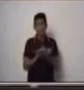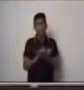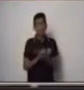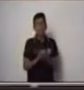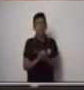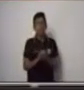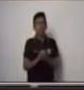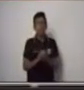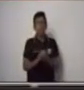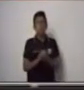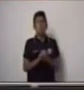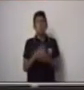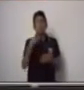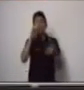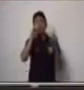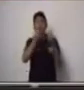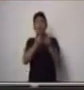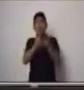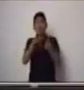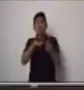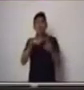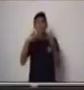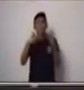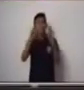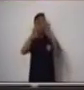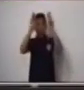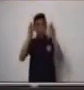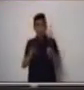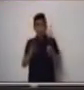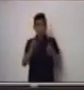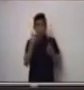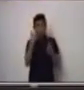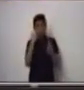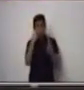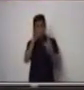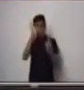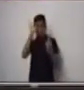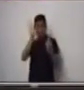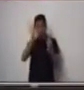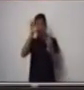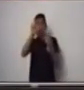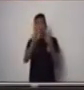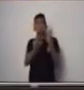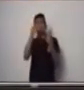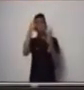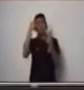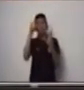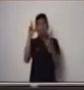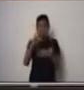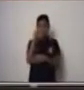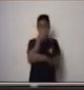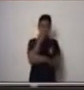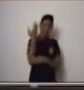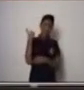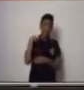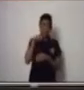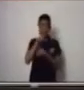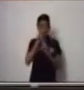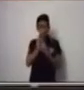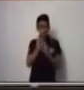tenemos contamos con un museo donde se encuentran varios de los fósiles de estas especies.